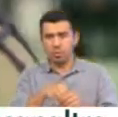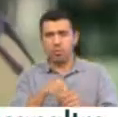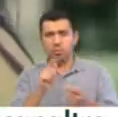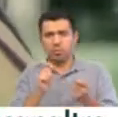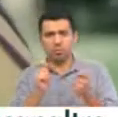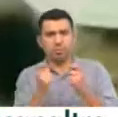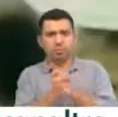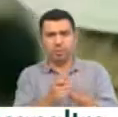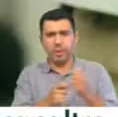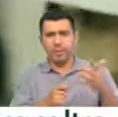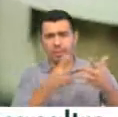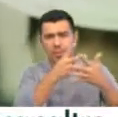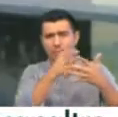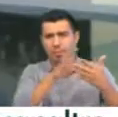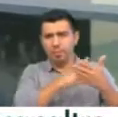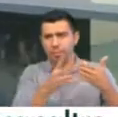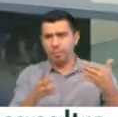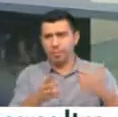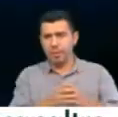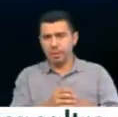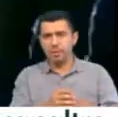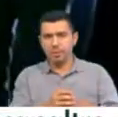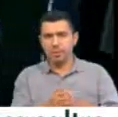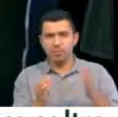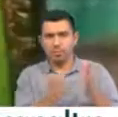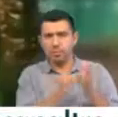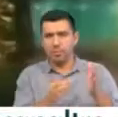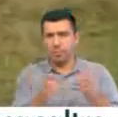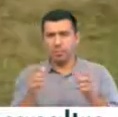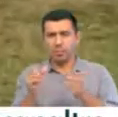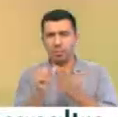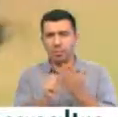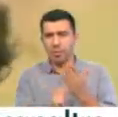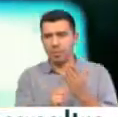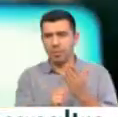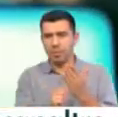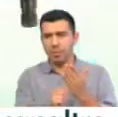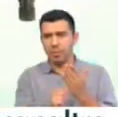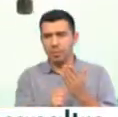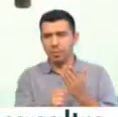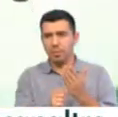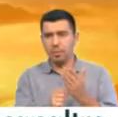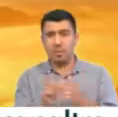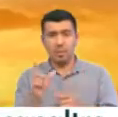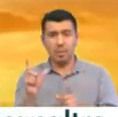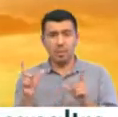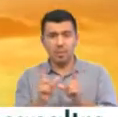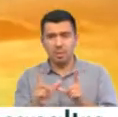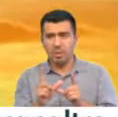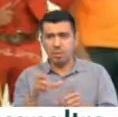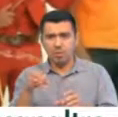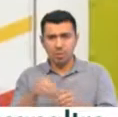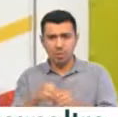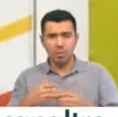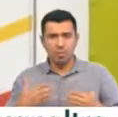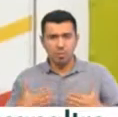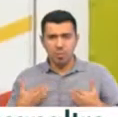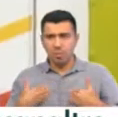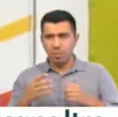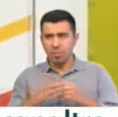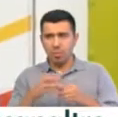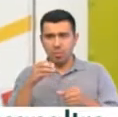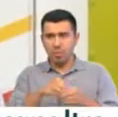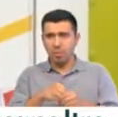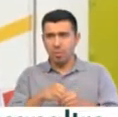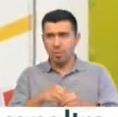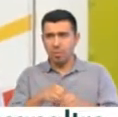de programación. El canal se siente muy orgulloso en este momento por la inclusión de nuestra programación en la parrilla